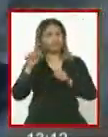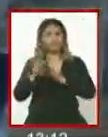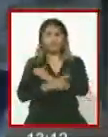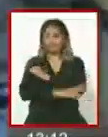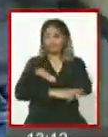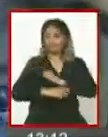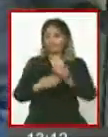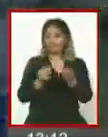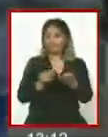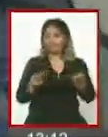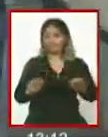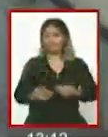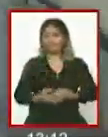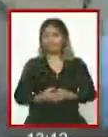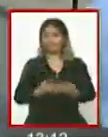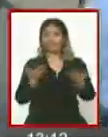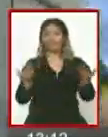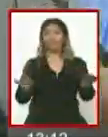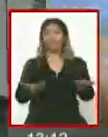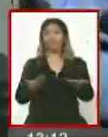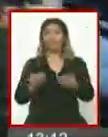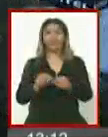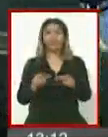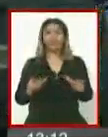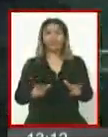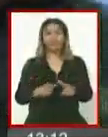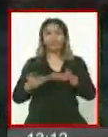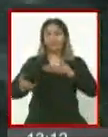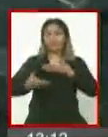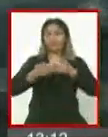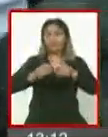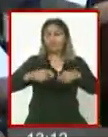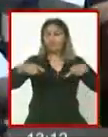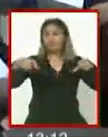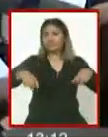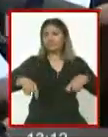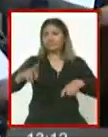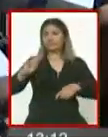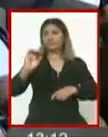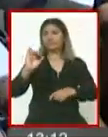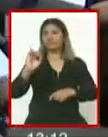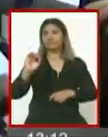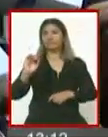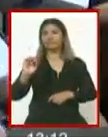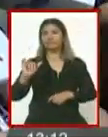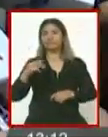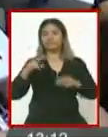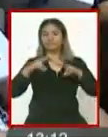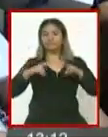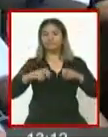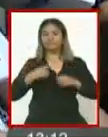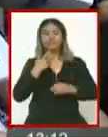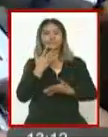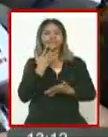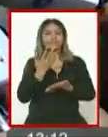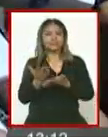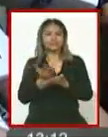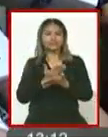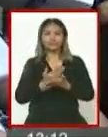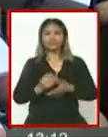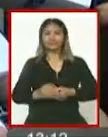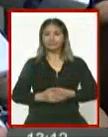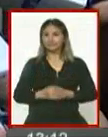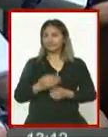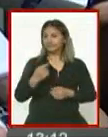poderle sustraer sus objetos. ¿Dónde ocurrió este hecho, doctora? Por inmediaciones de la cancha Royal. Estamos todavía en investigación, vamos a recabar las